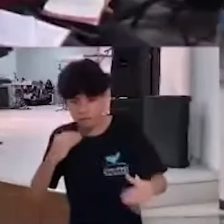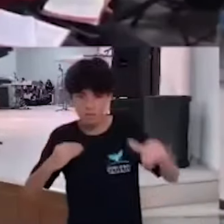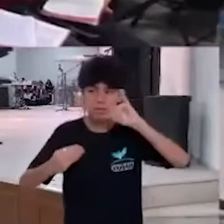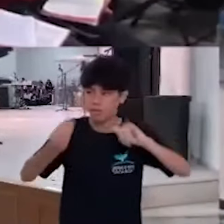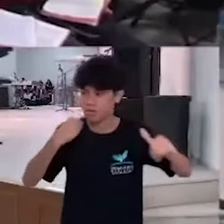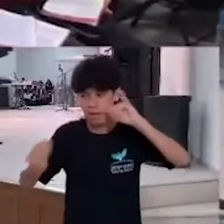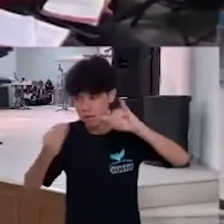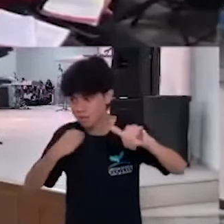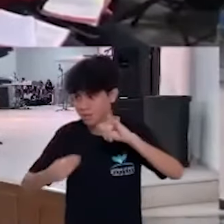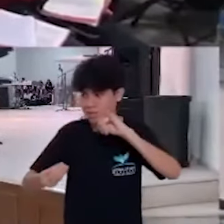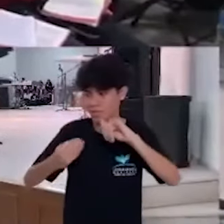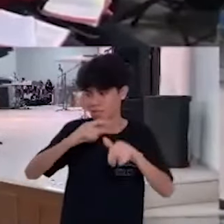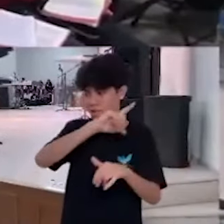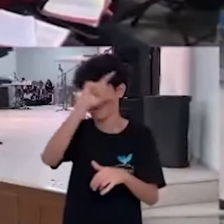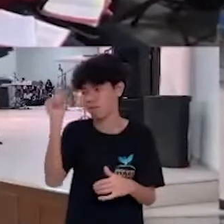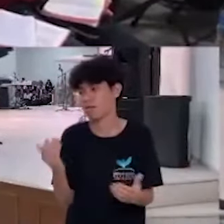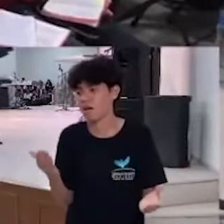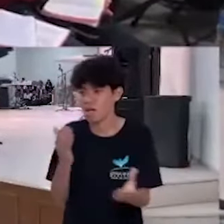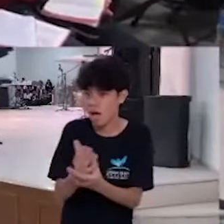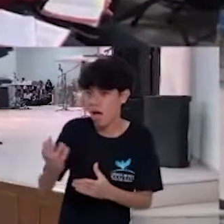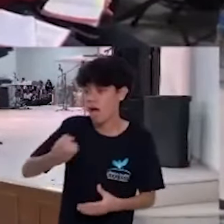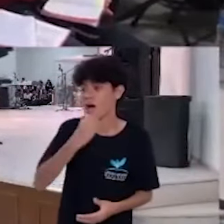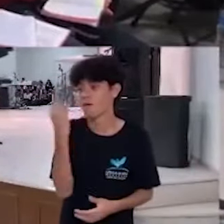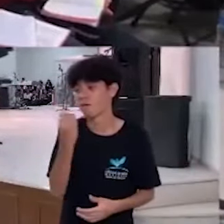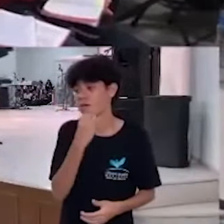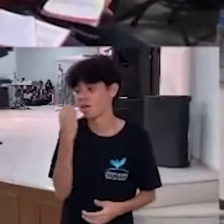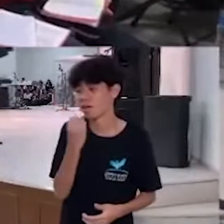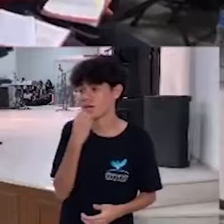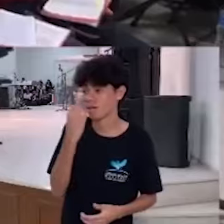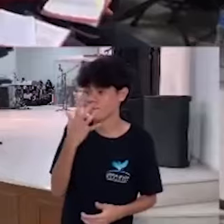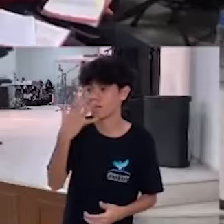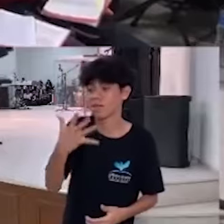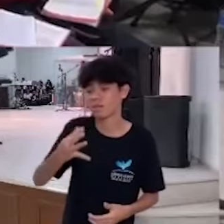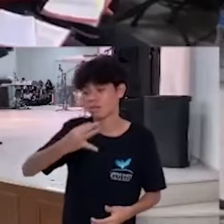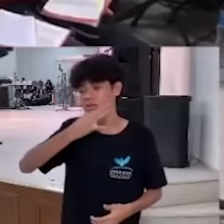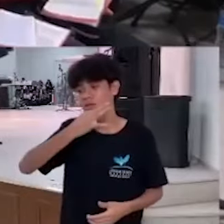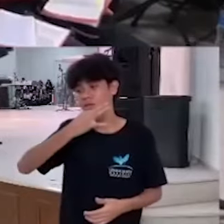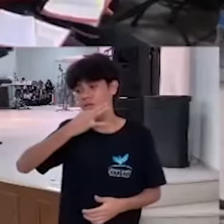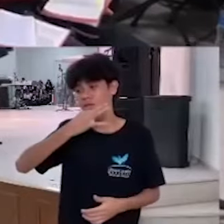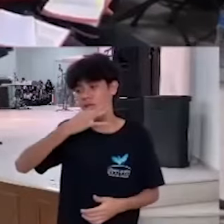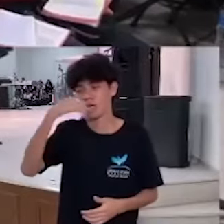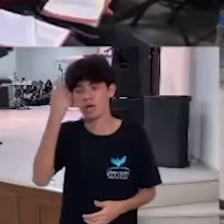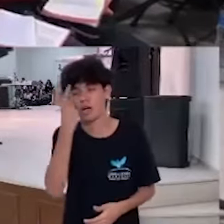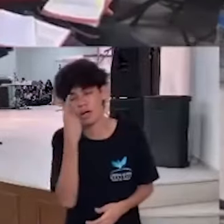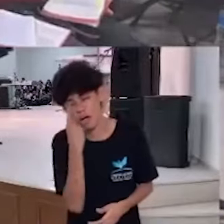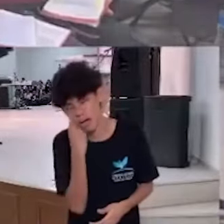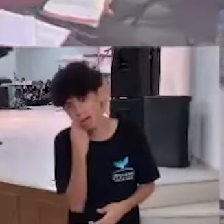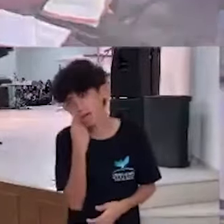No, a los 5 minutos vas a estar roncando, tenlo por seguro.